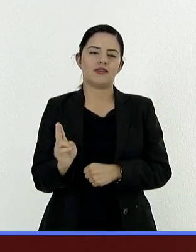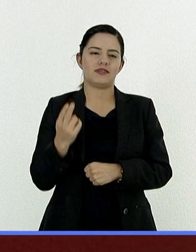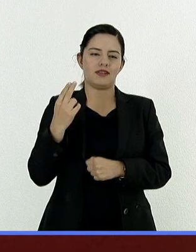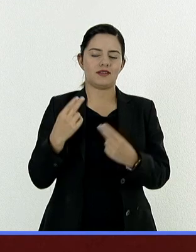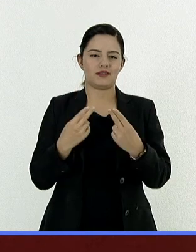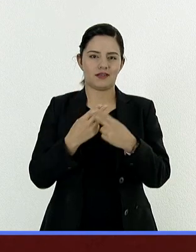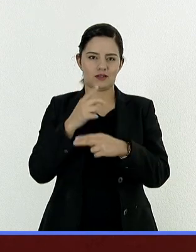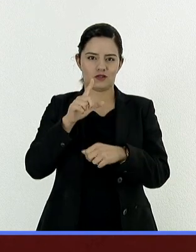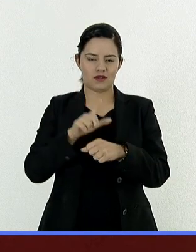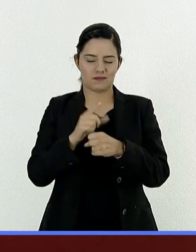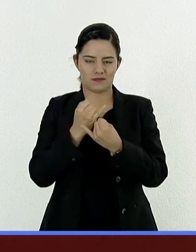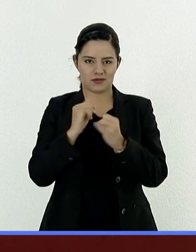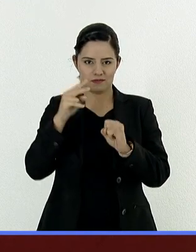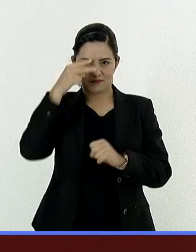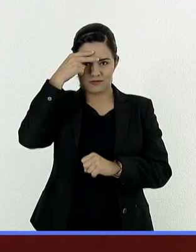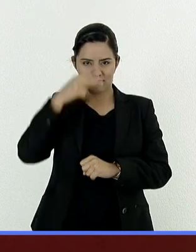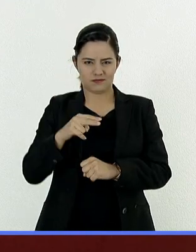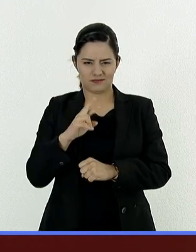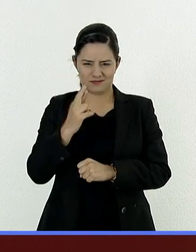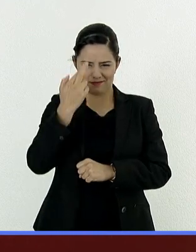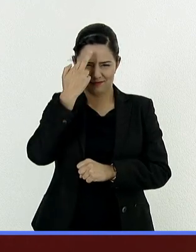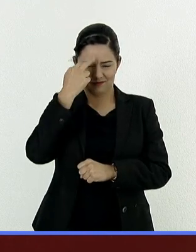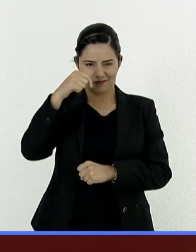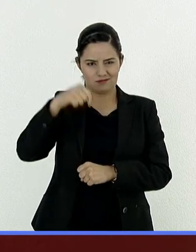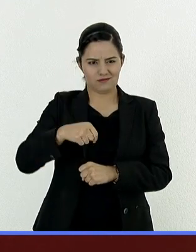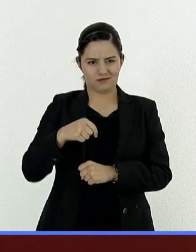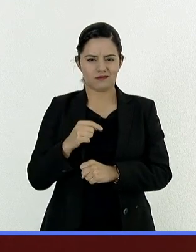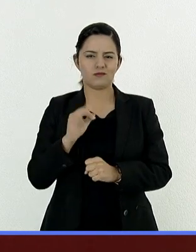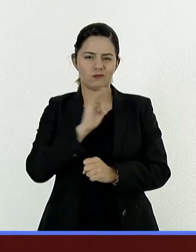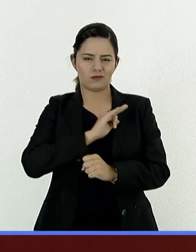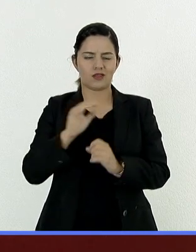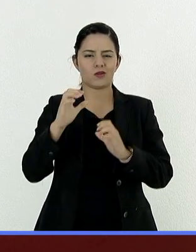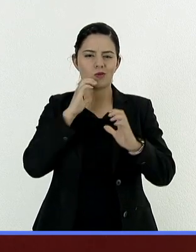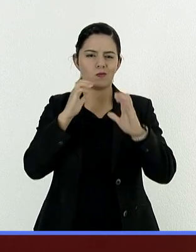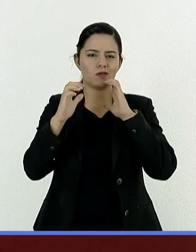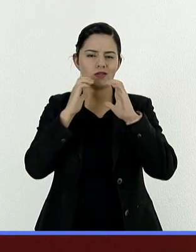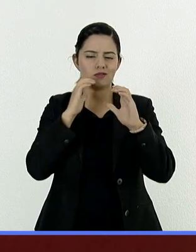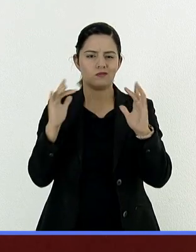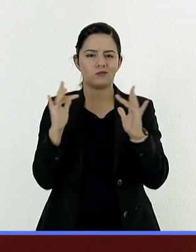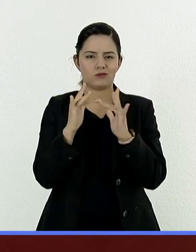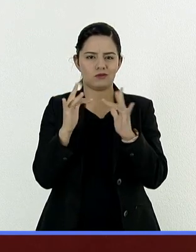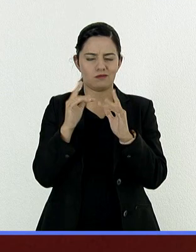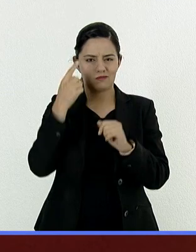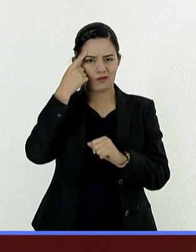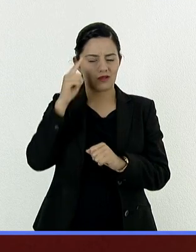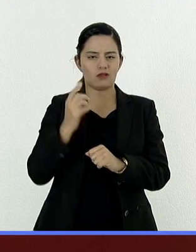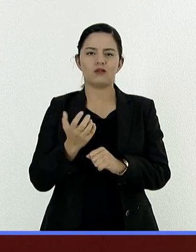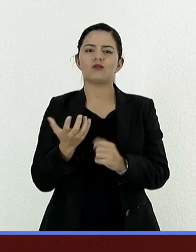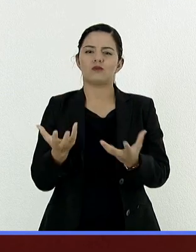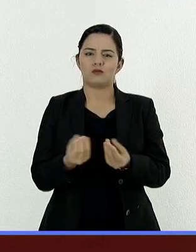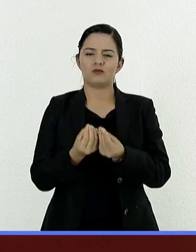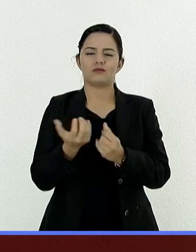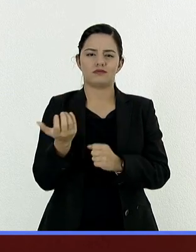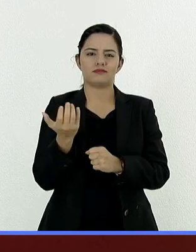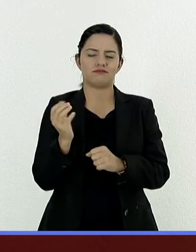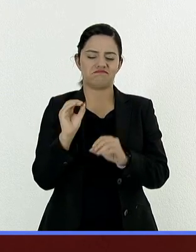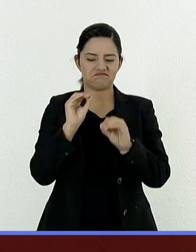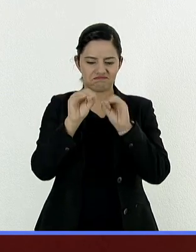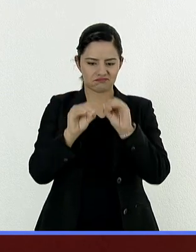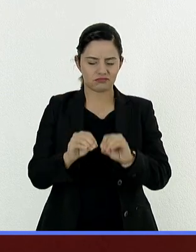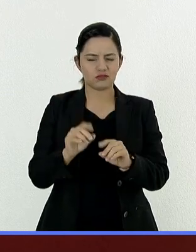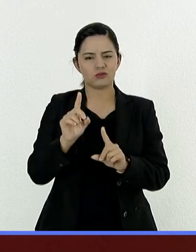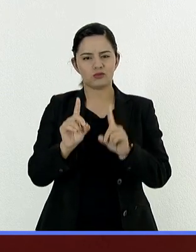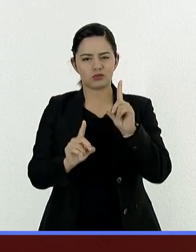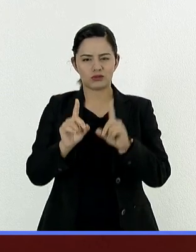les recordamos que nuestras vidas de comunicación están abiertas en todo momento para que sigamos haciendo juntos Este programa háganos llegar sus dudas